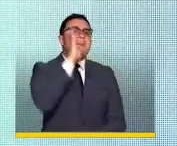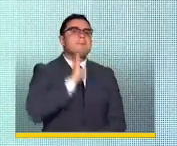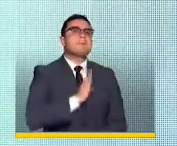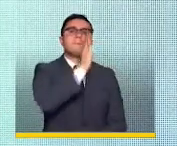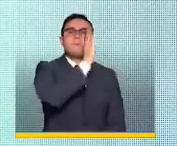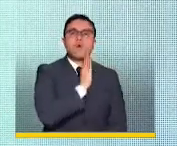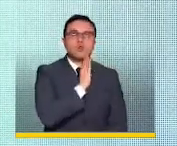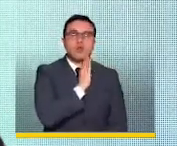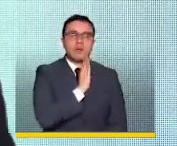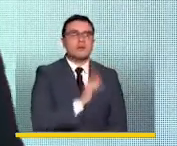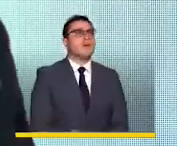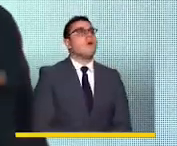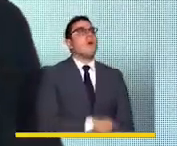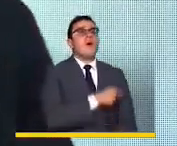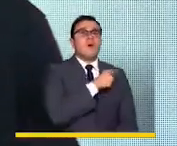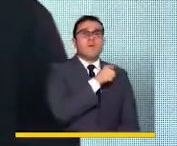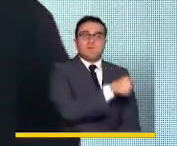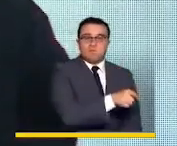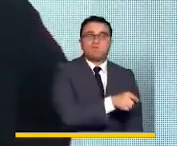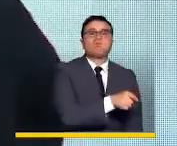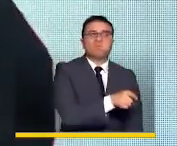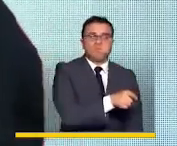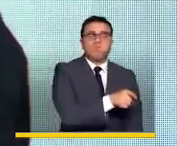ahí completaríamos un arco